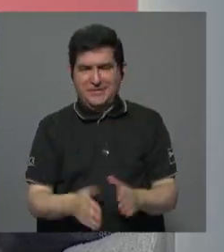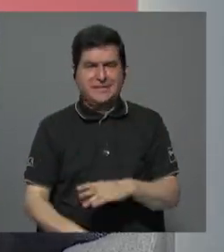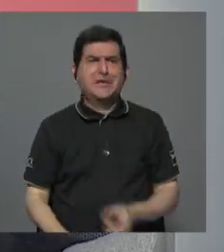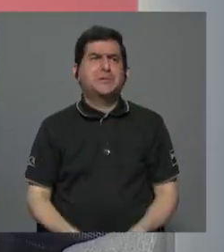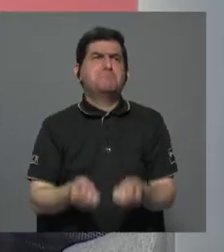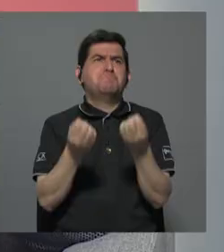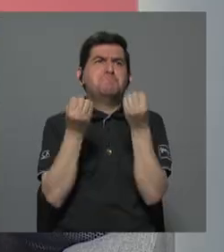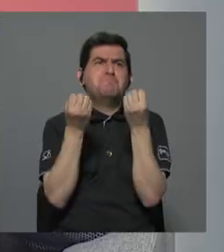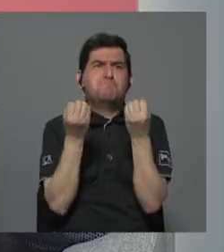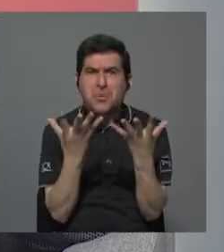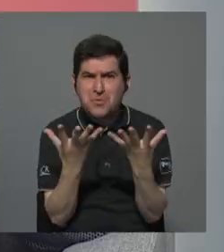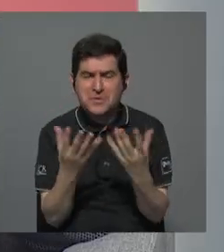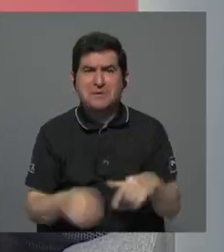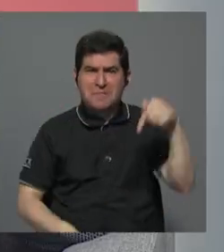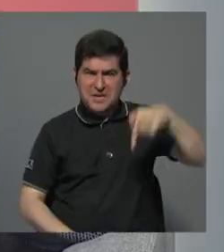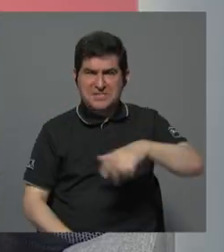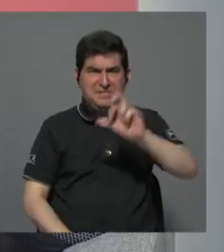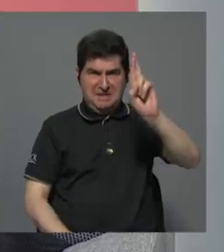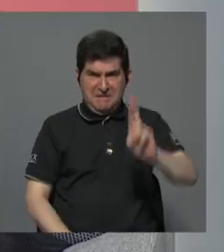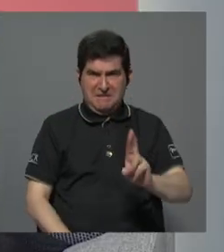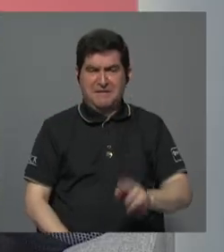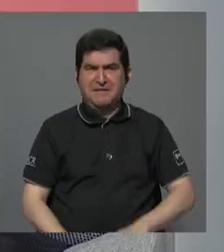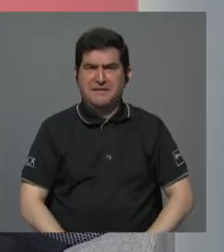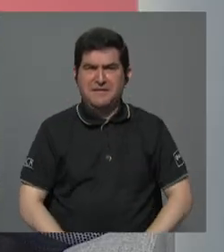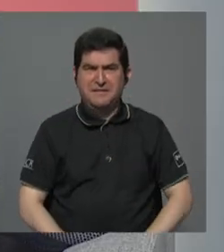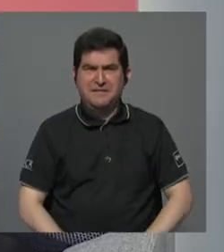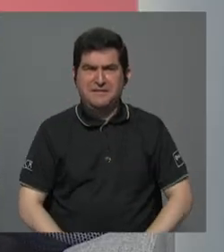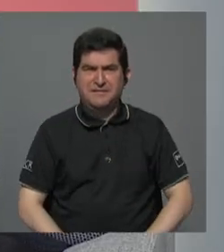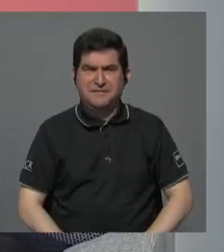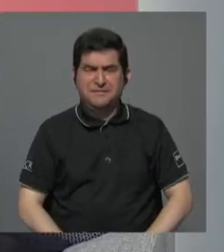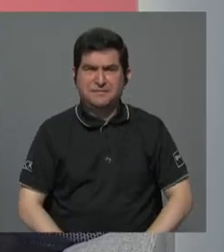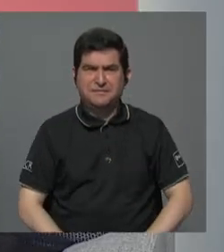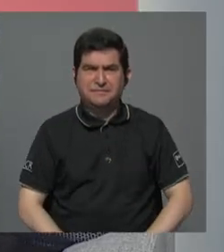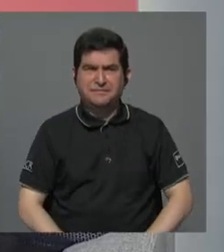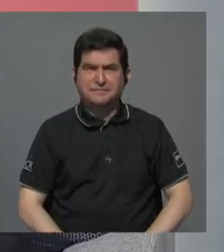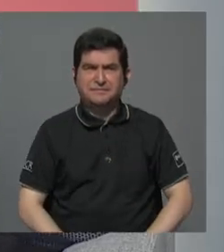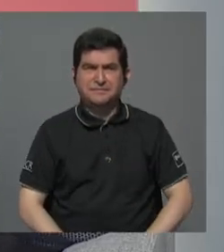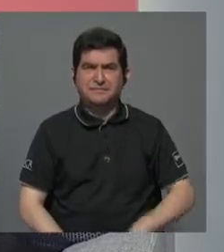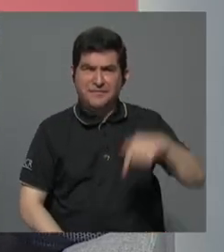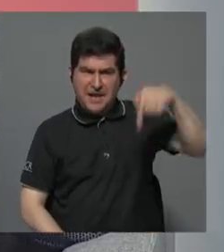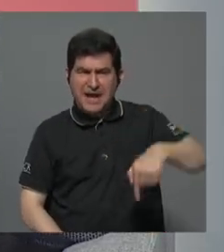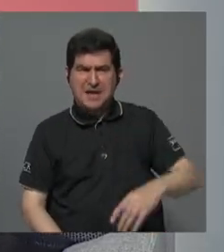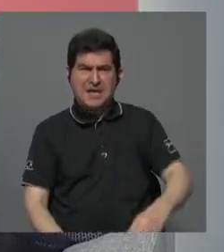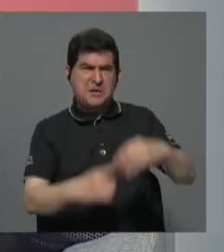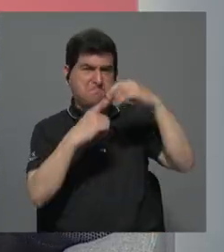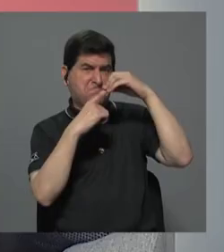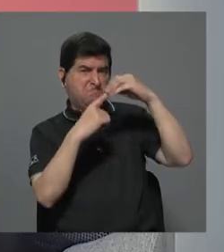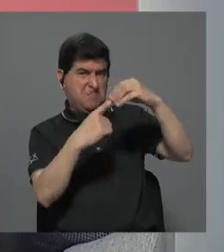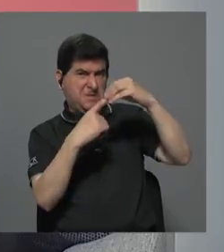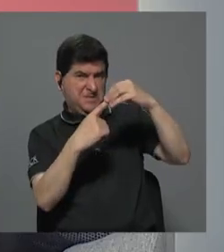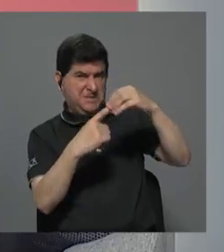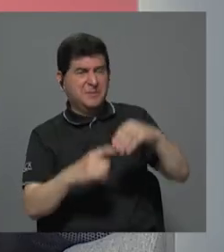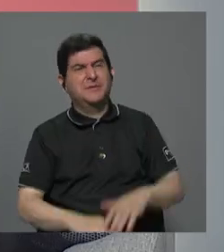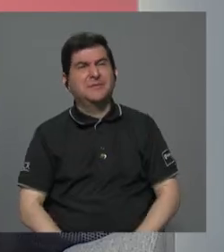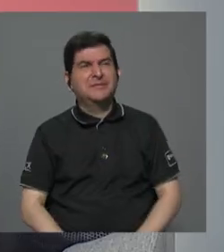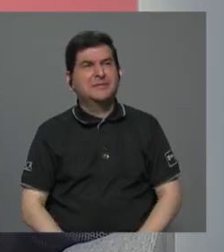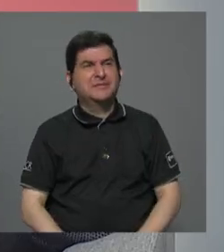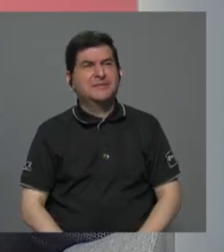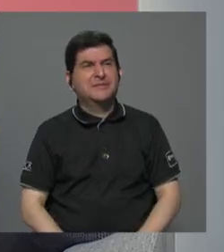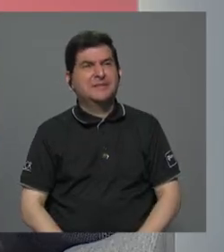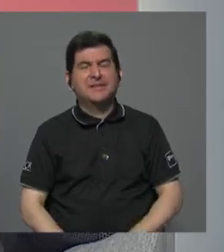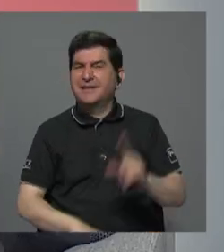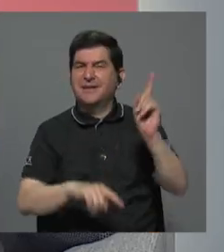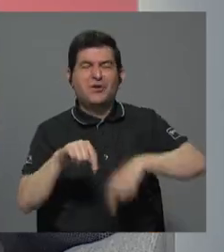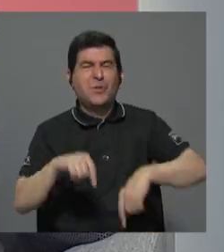muchos aquí en costa rica donde aquí lo que privado vamos a ver no